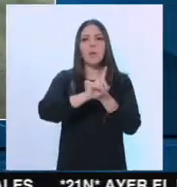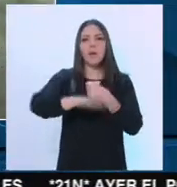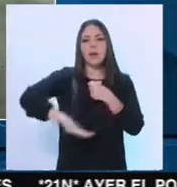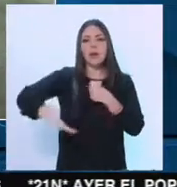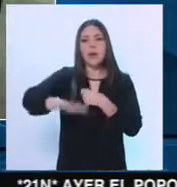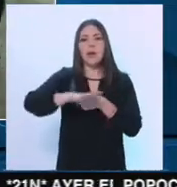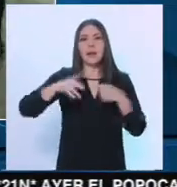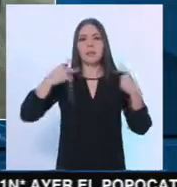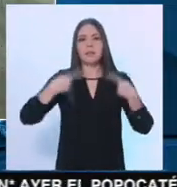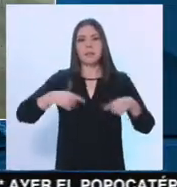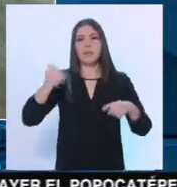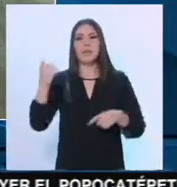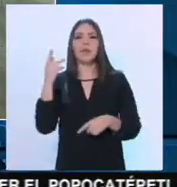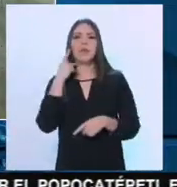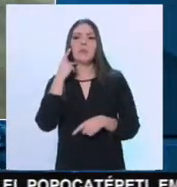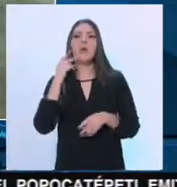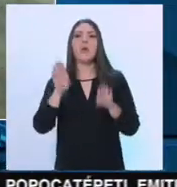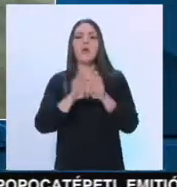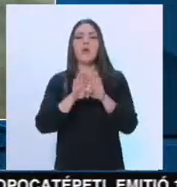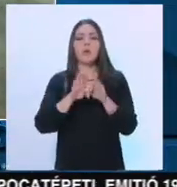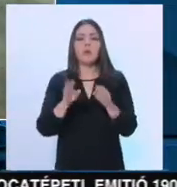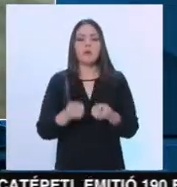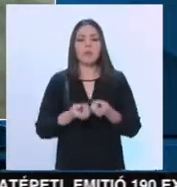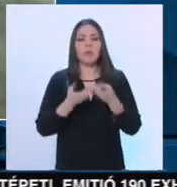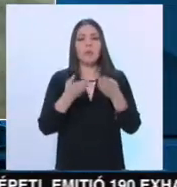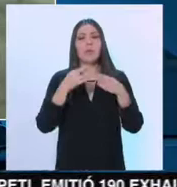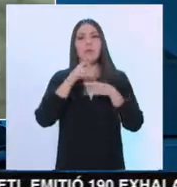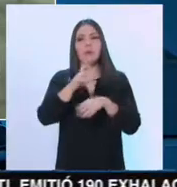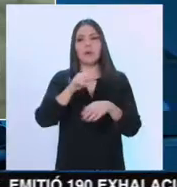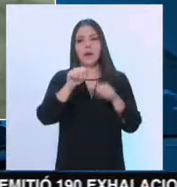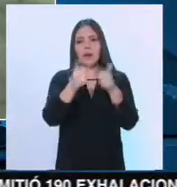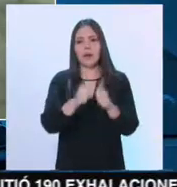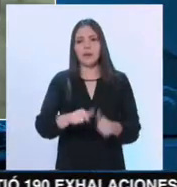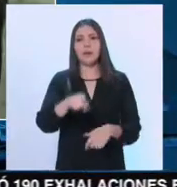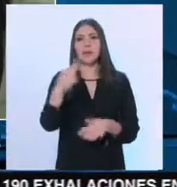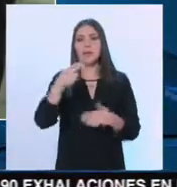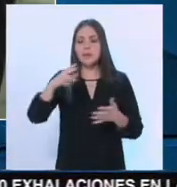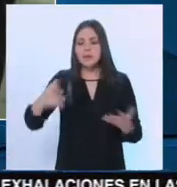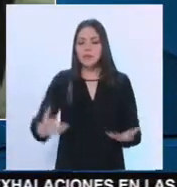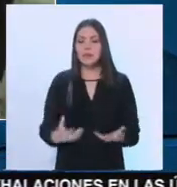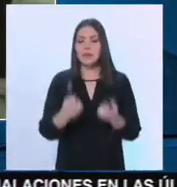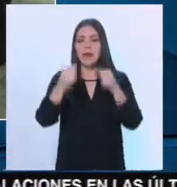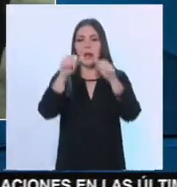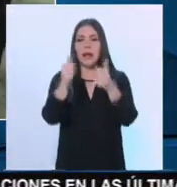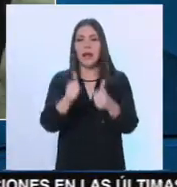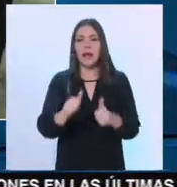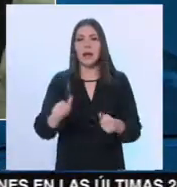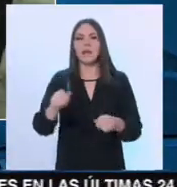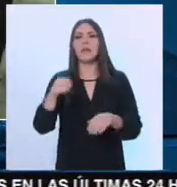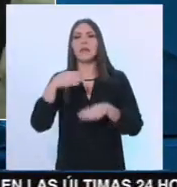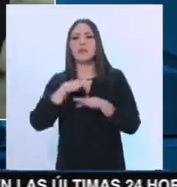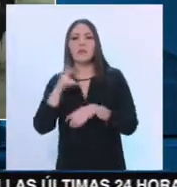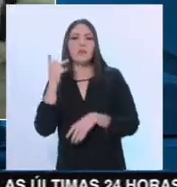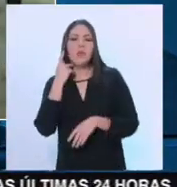de trabajo del Grupo Mira tenían que ver con recuperar formas de arte público, arte